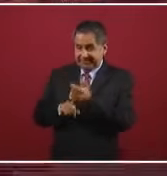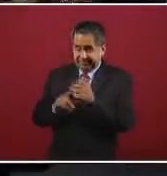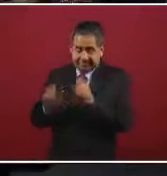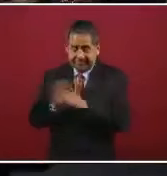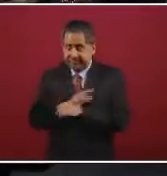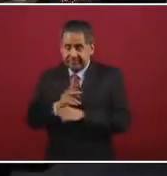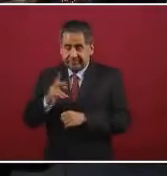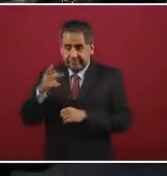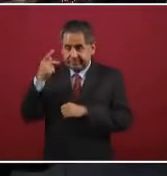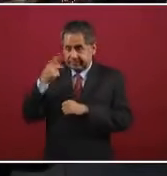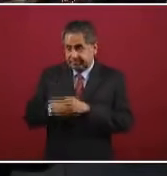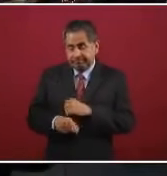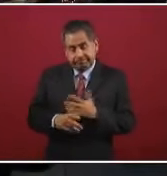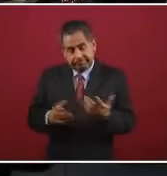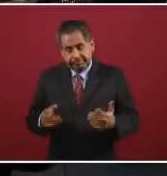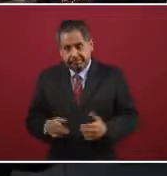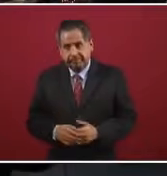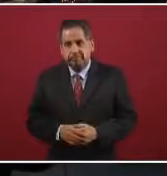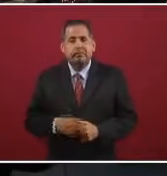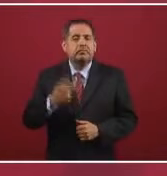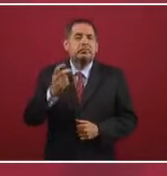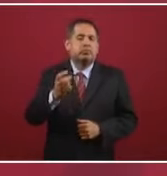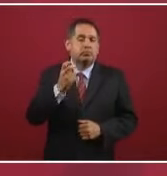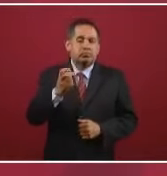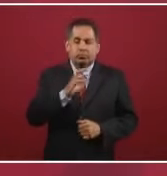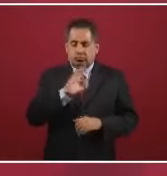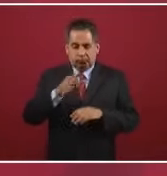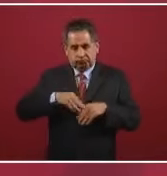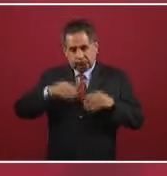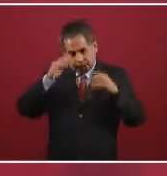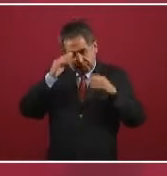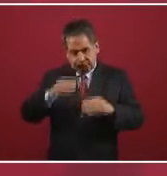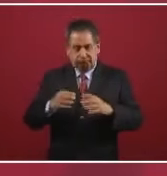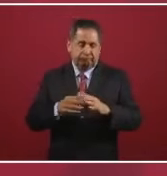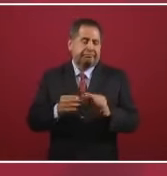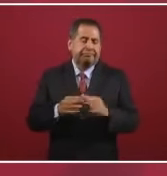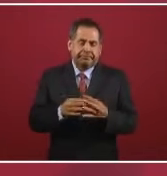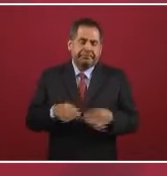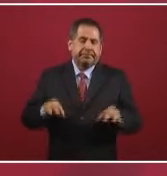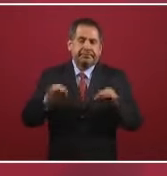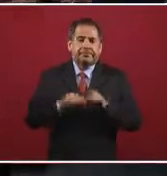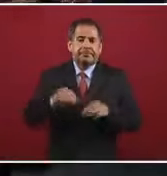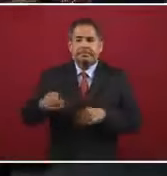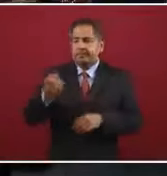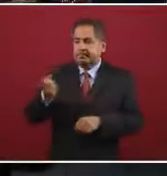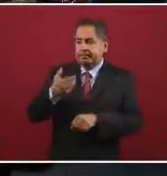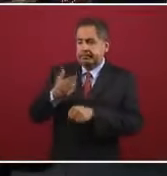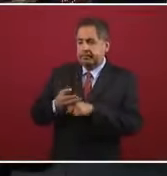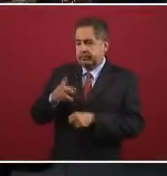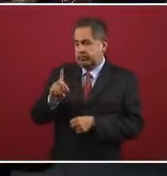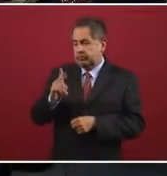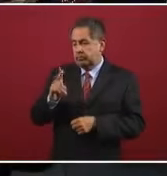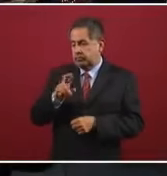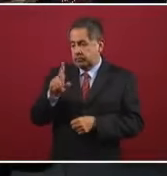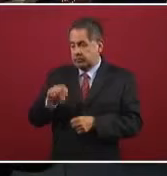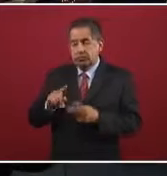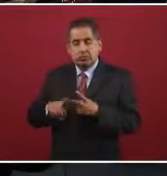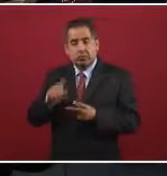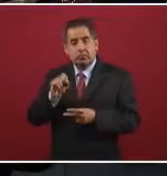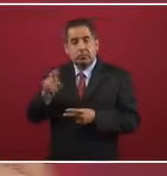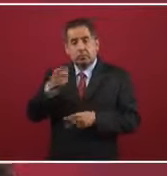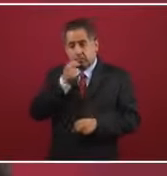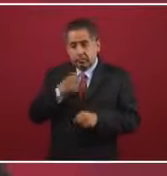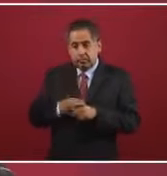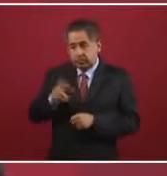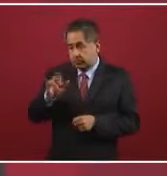desgracia mayor. Y por eso se le ha puesto mucho, mucho interés por parte del secretario Alfonso Durazo y del subsecretario Ricardo